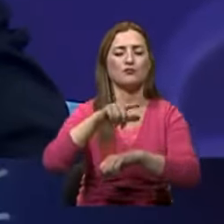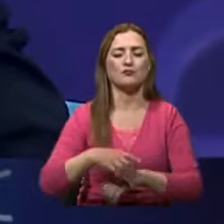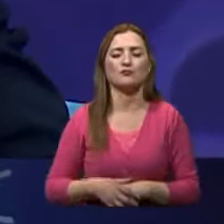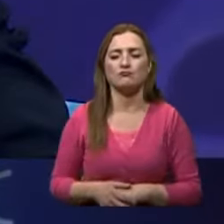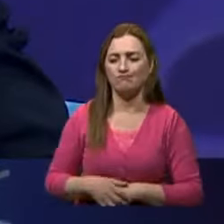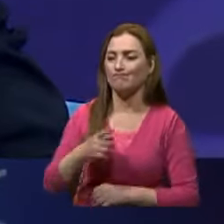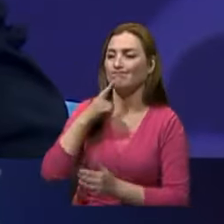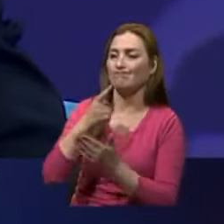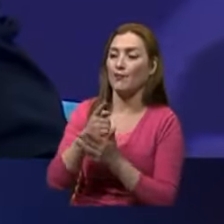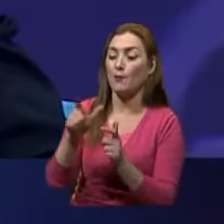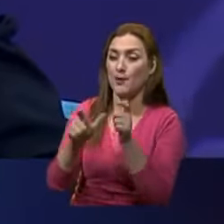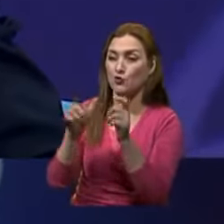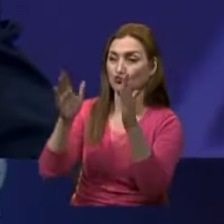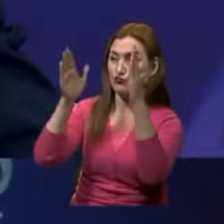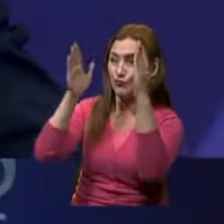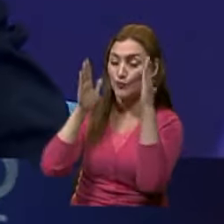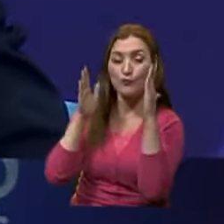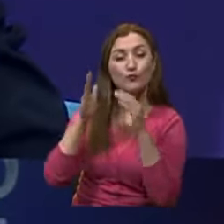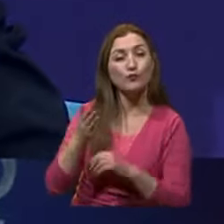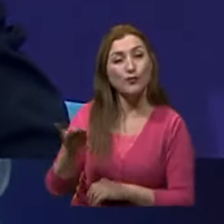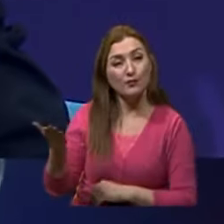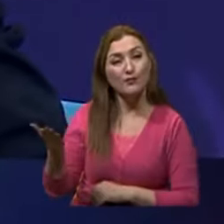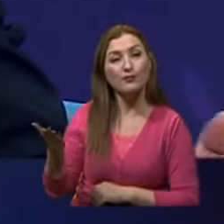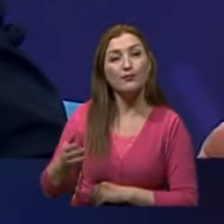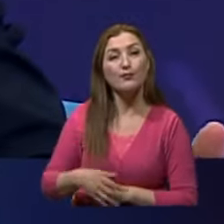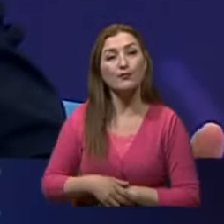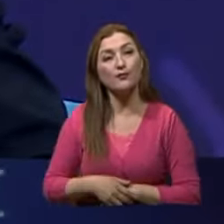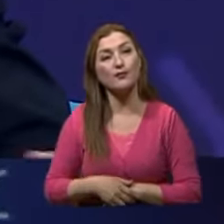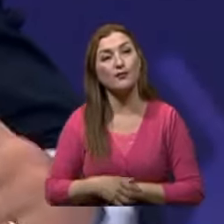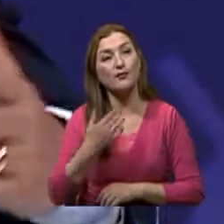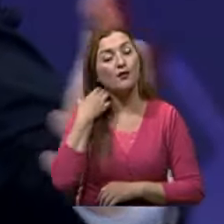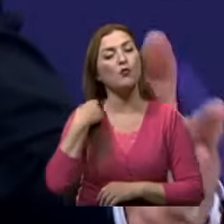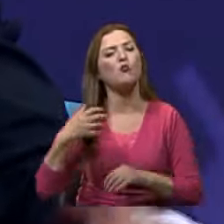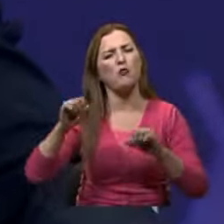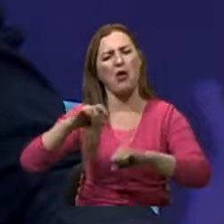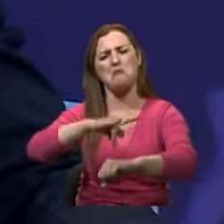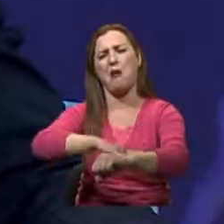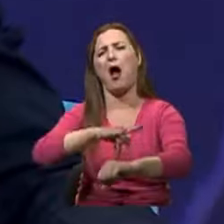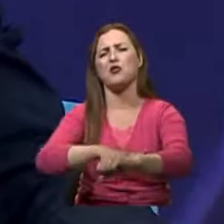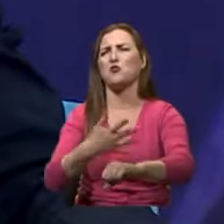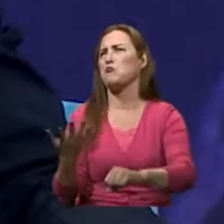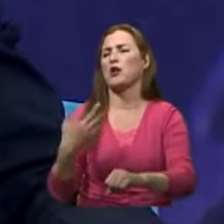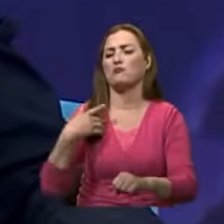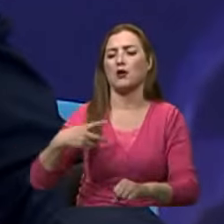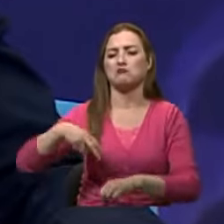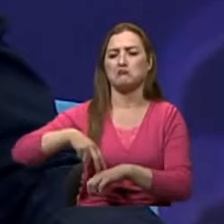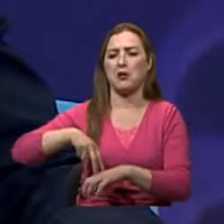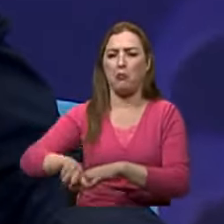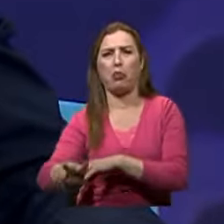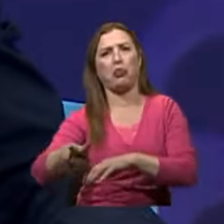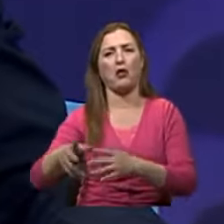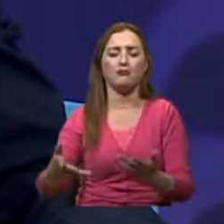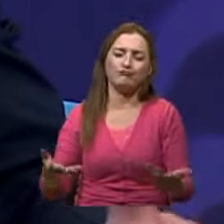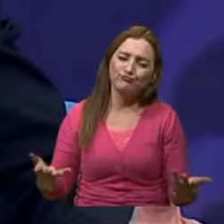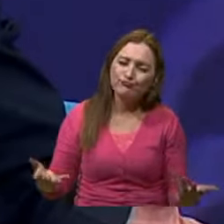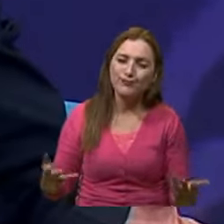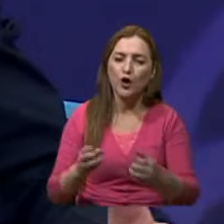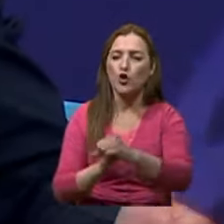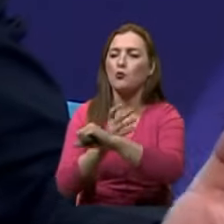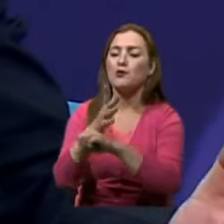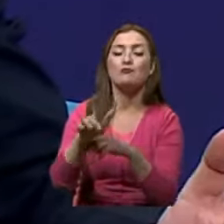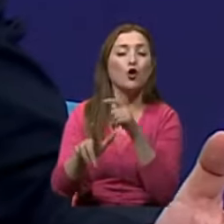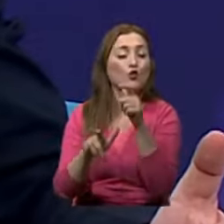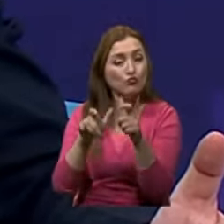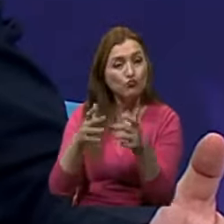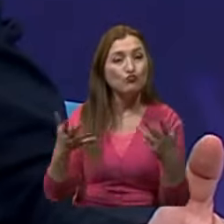personas que nos escuchan sabemos que esto pudo haberse dado en el baño, las baldosas son resbalosas. ¿Alguna recomendación para aquellas personas que